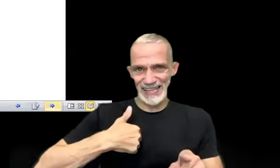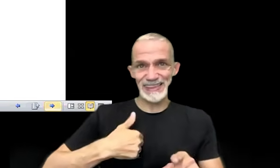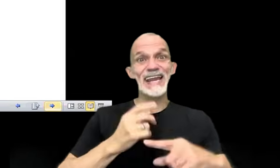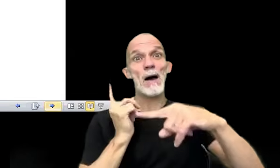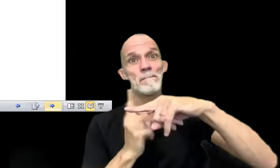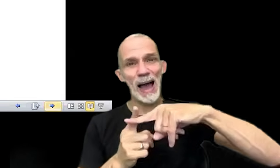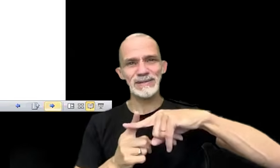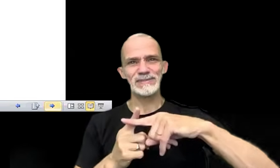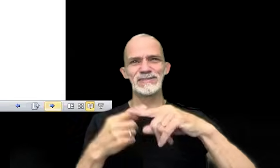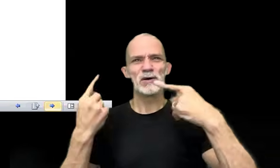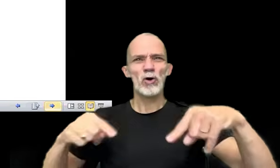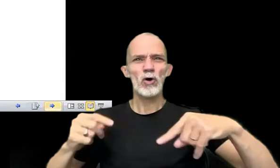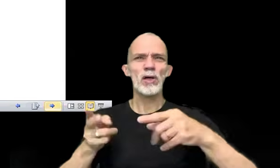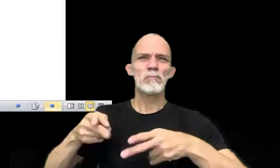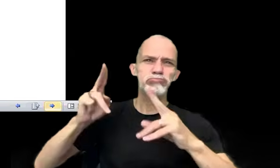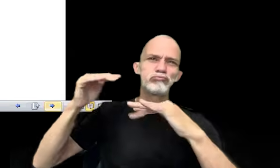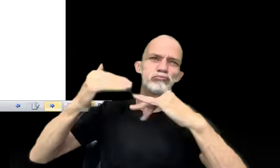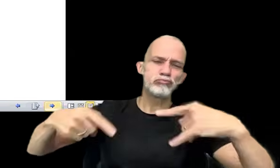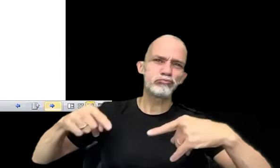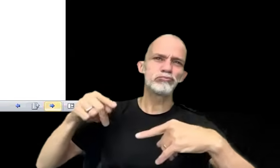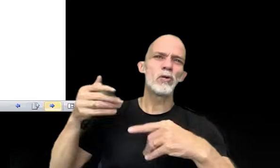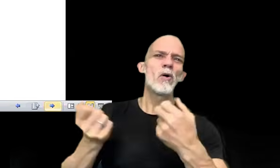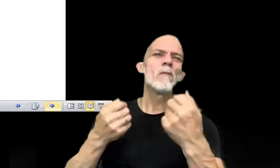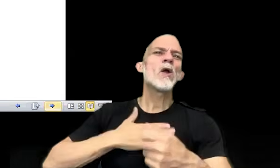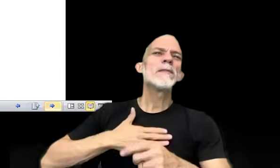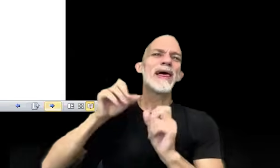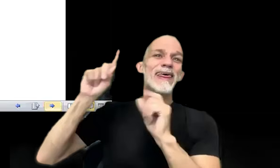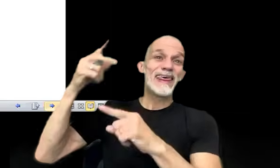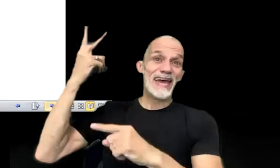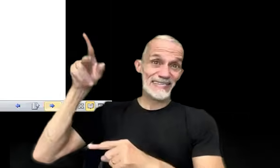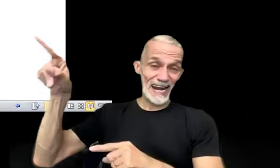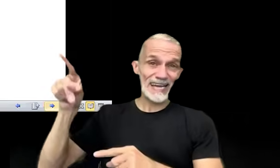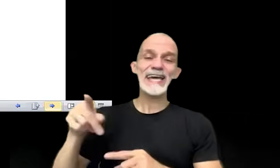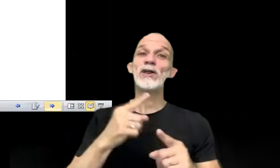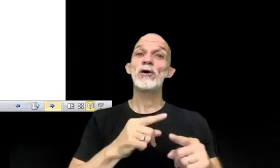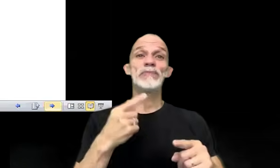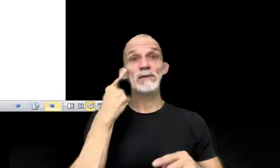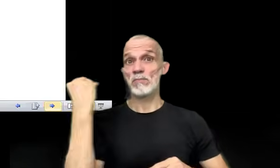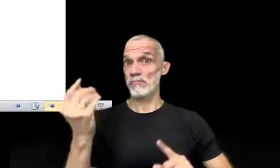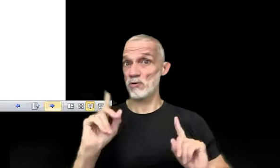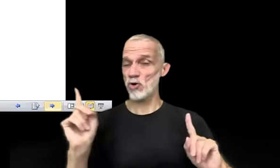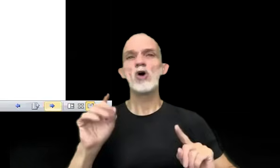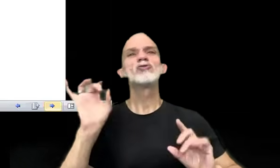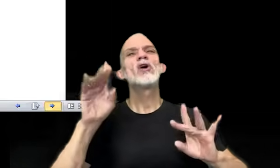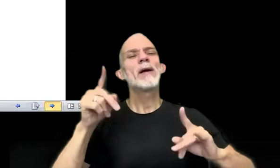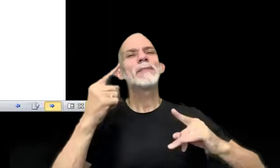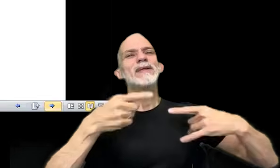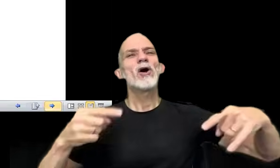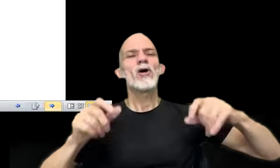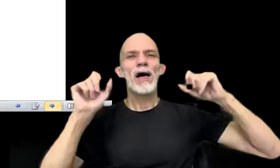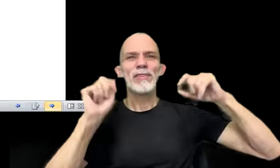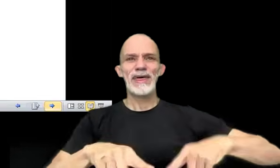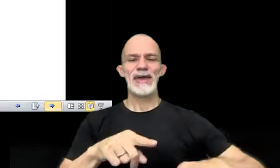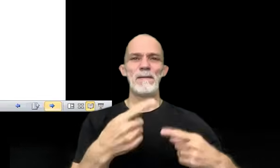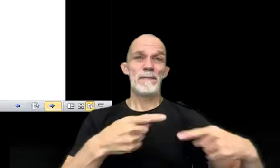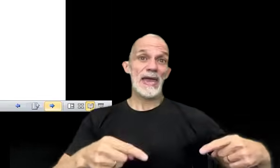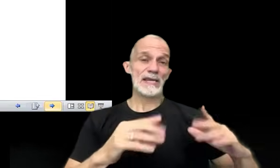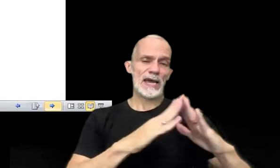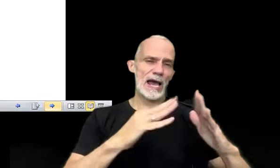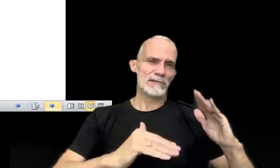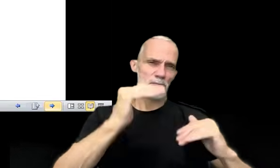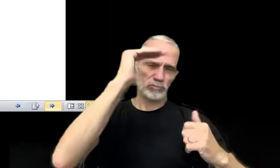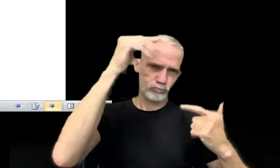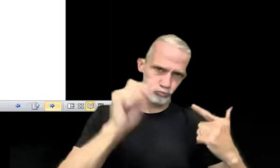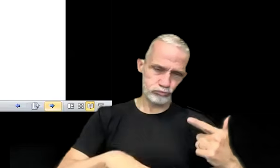el país y los bienes situados en el extranjero, y los no residentes únicamente por los